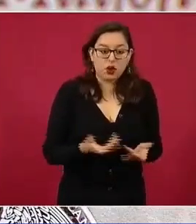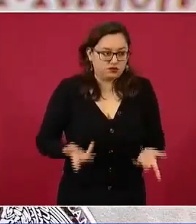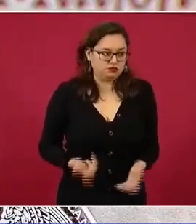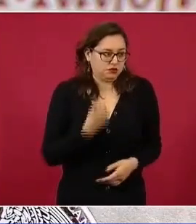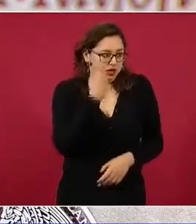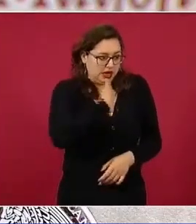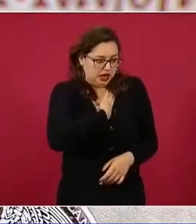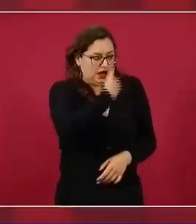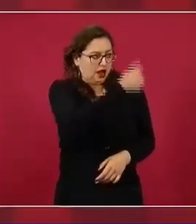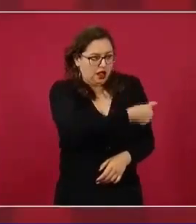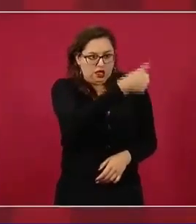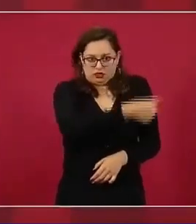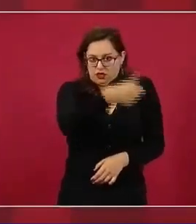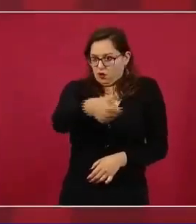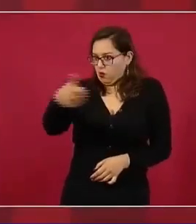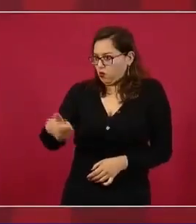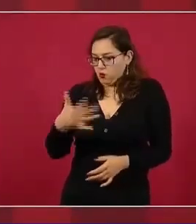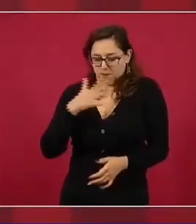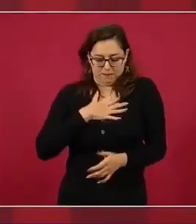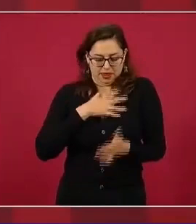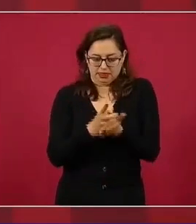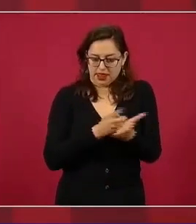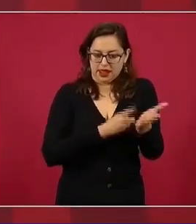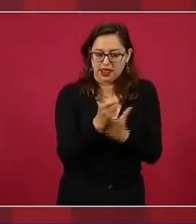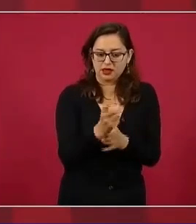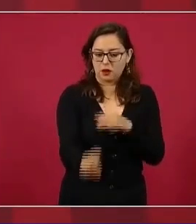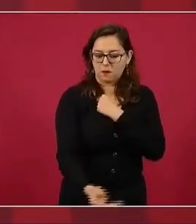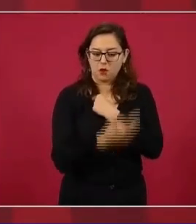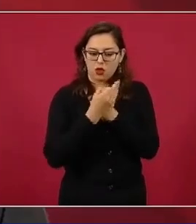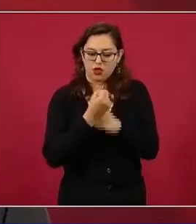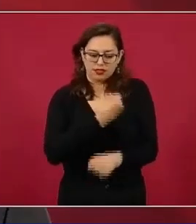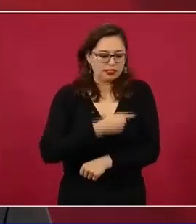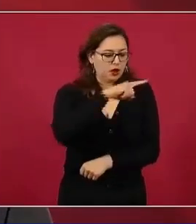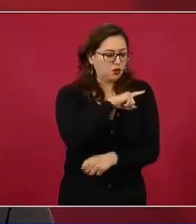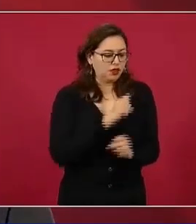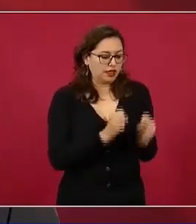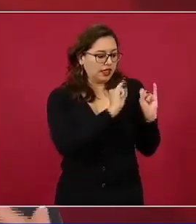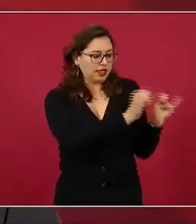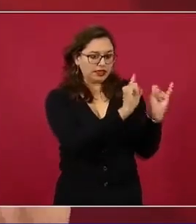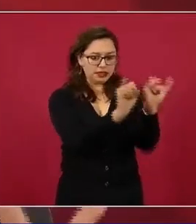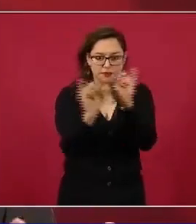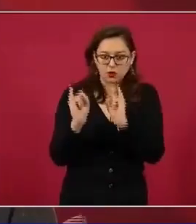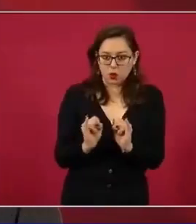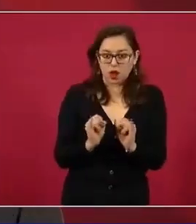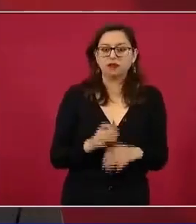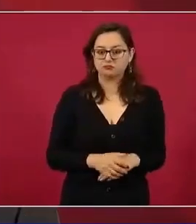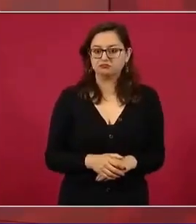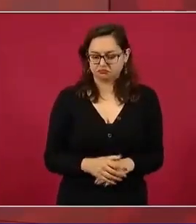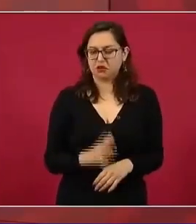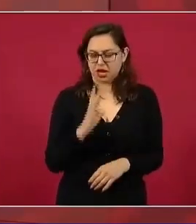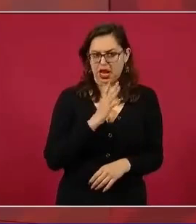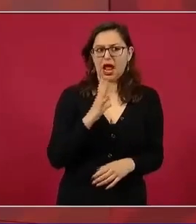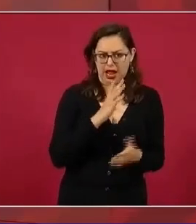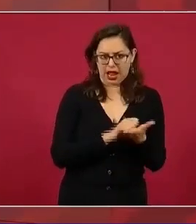de nosotros tenemos derecho a que se nos proteja nuestra salud, en lo individual. Pero la Suprema Corte de